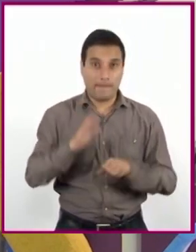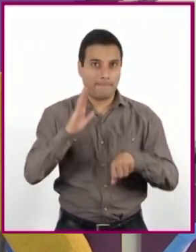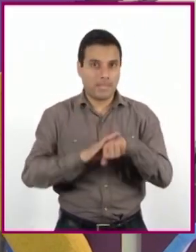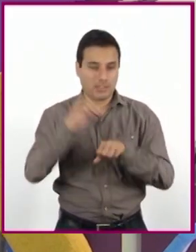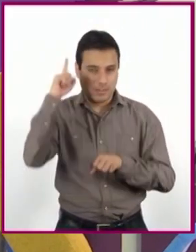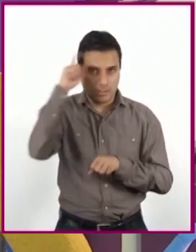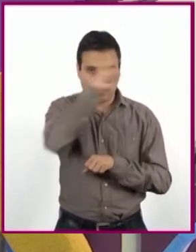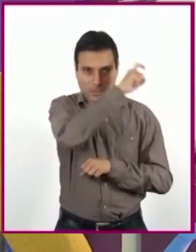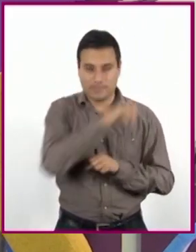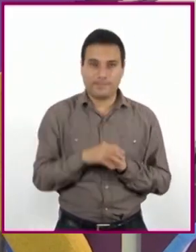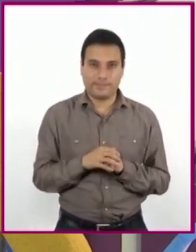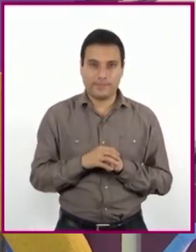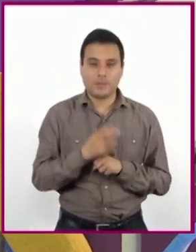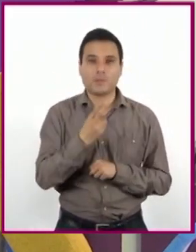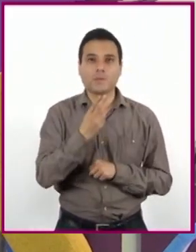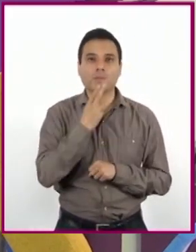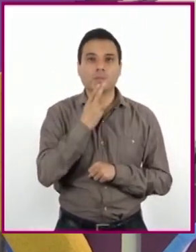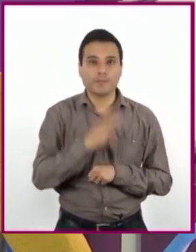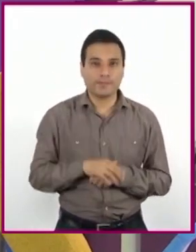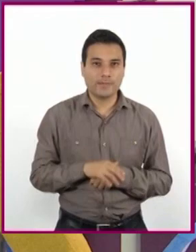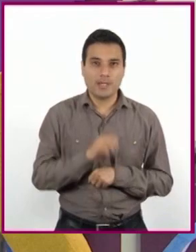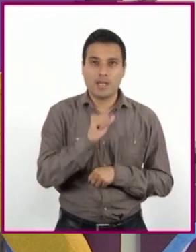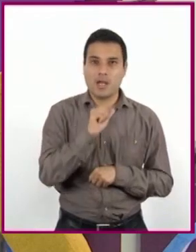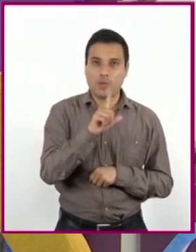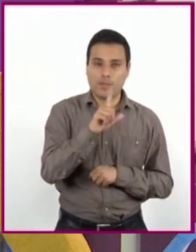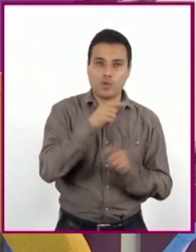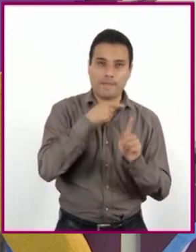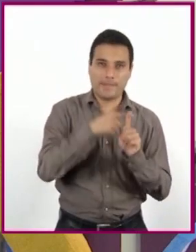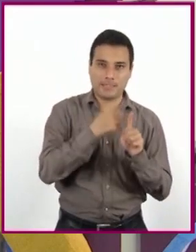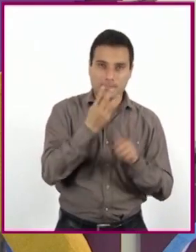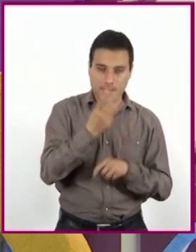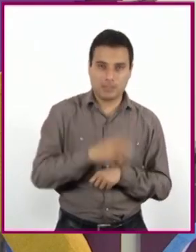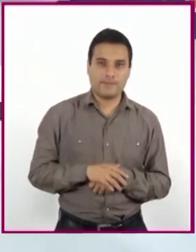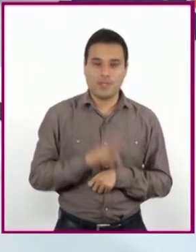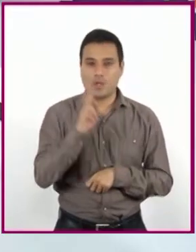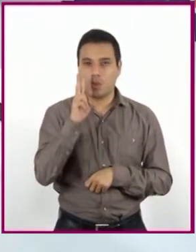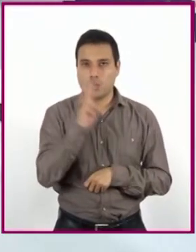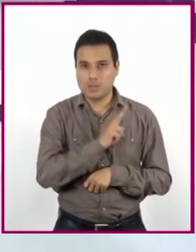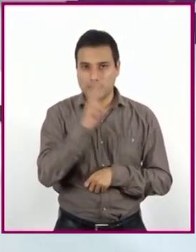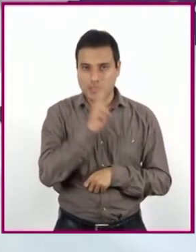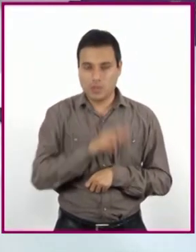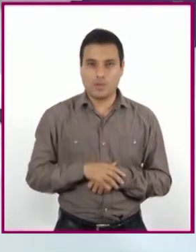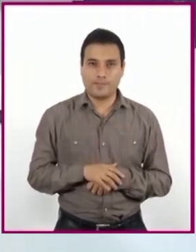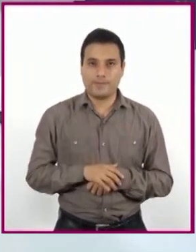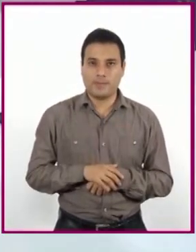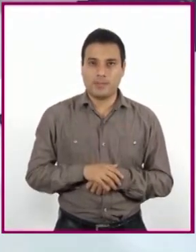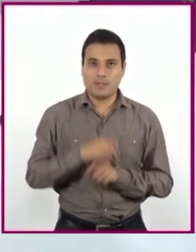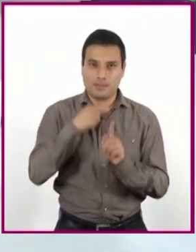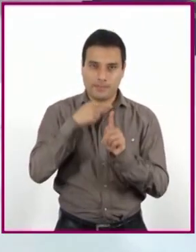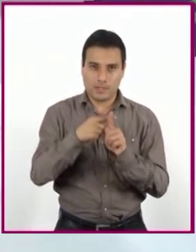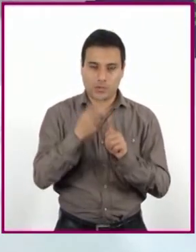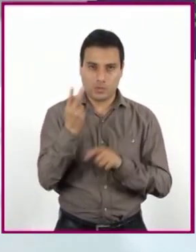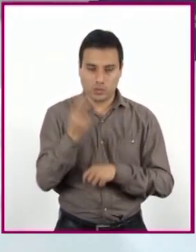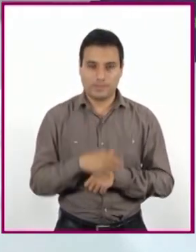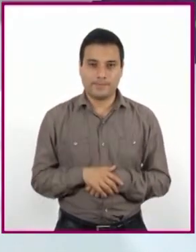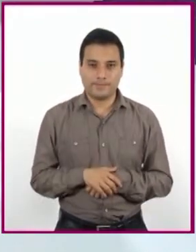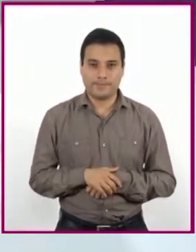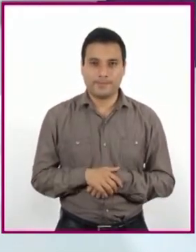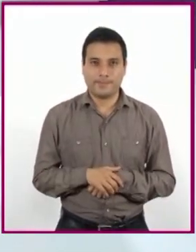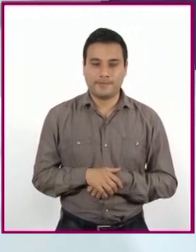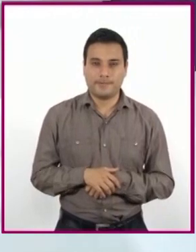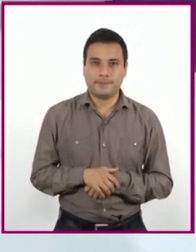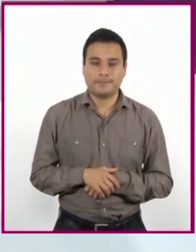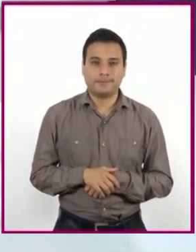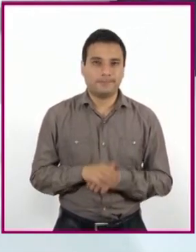Está formado por los iones aluminio 3 más y oxígeno 2 más. Ya que el 6 es el múltiplo de 3 y de